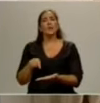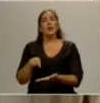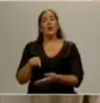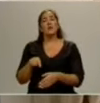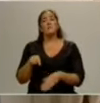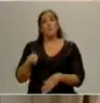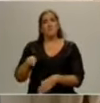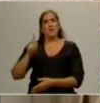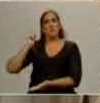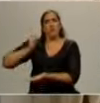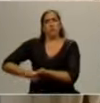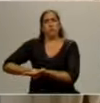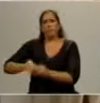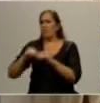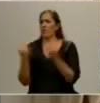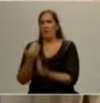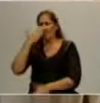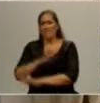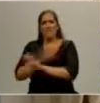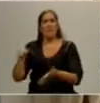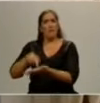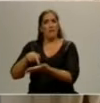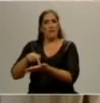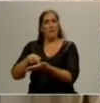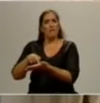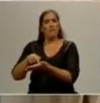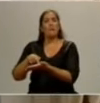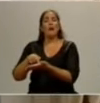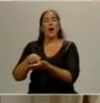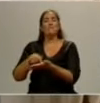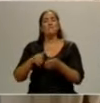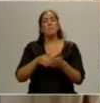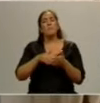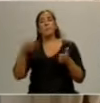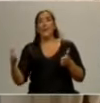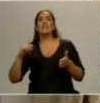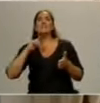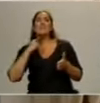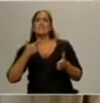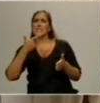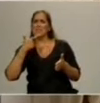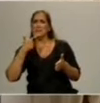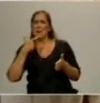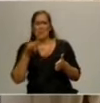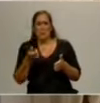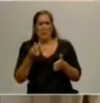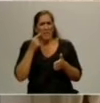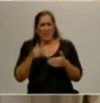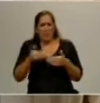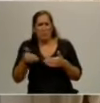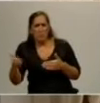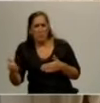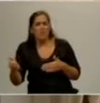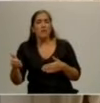de este fallo es que el día 13 de septiembre, es decir, a los muy pocos días,